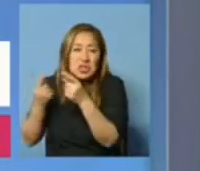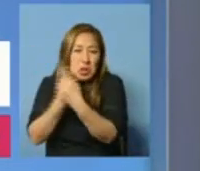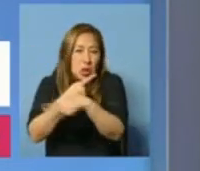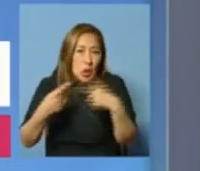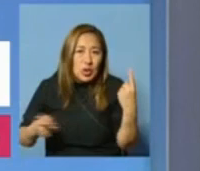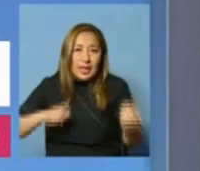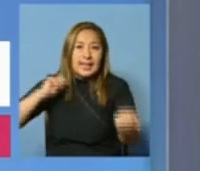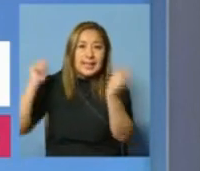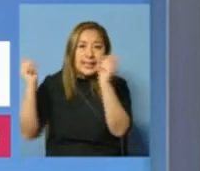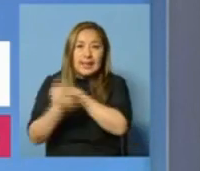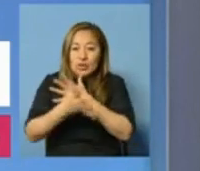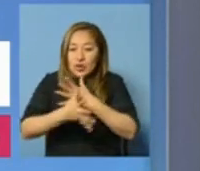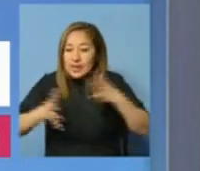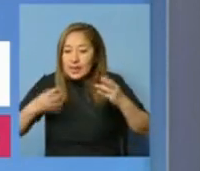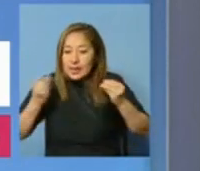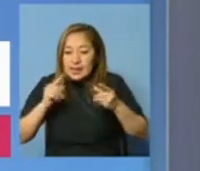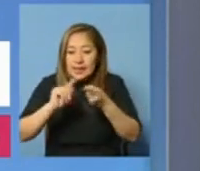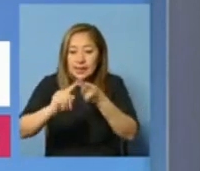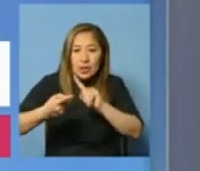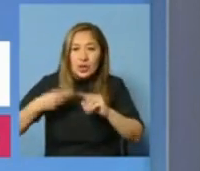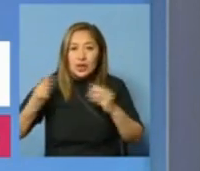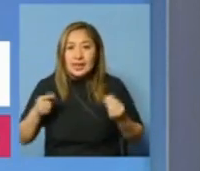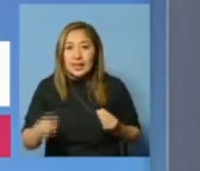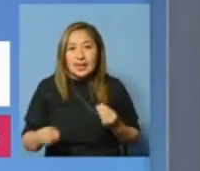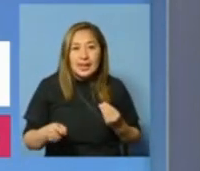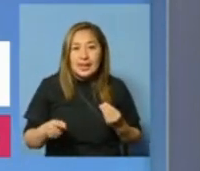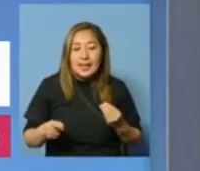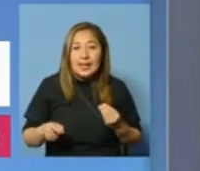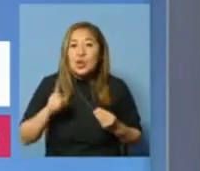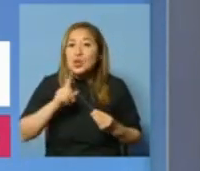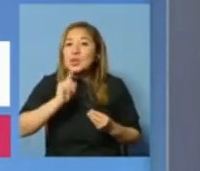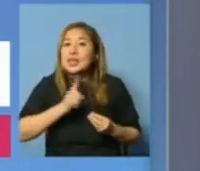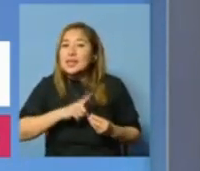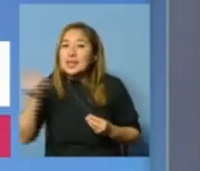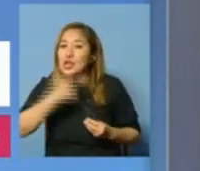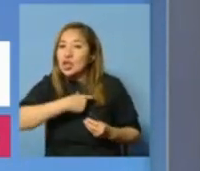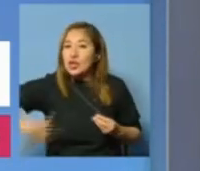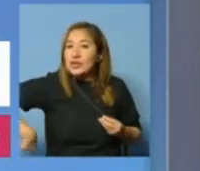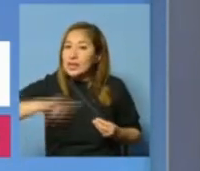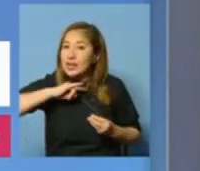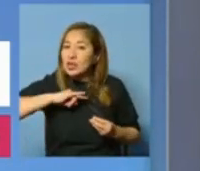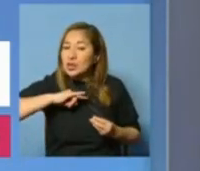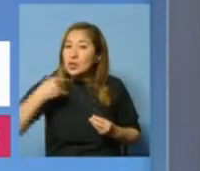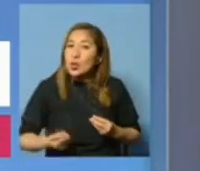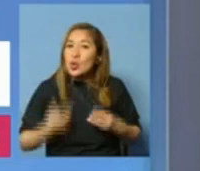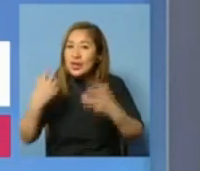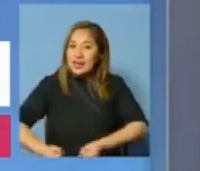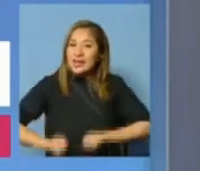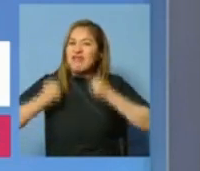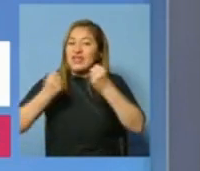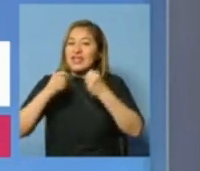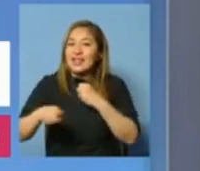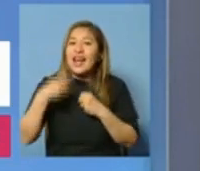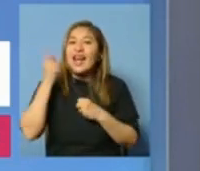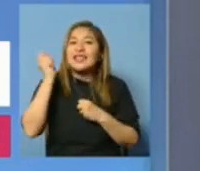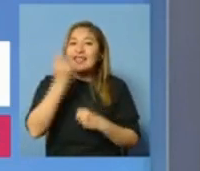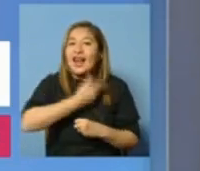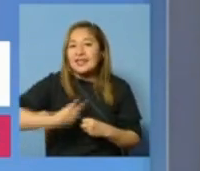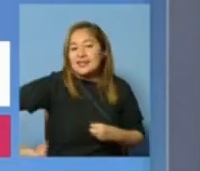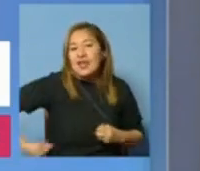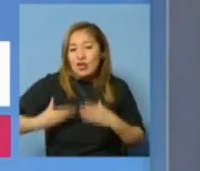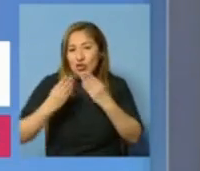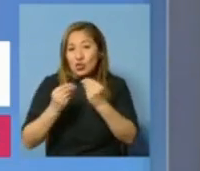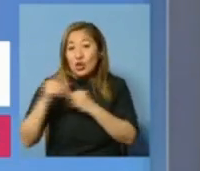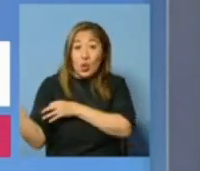grandes transformaciones tuvieron que ver, obviamente, con una decisión de nuestro gobernador, que fue la de fortalecer al Estado.